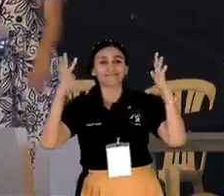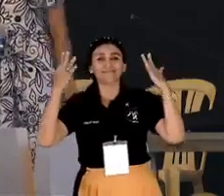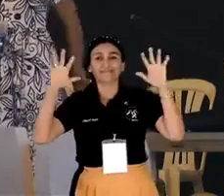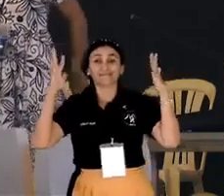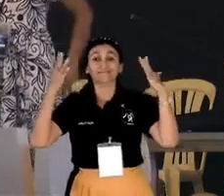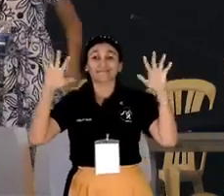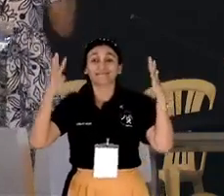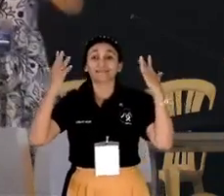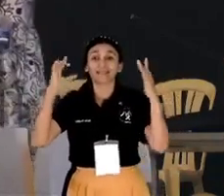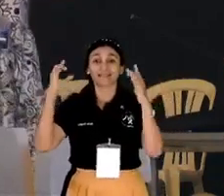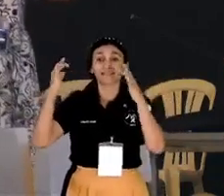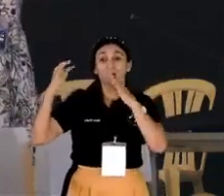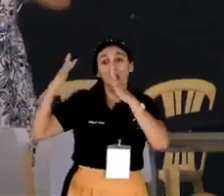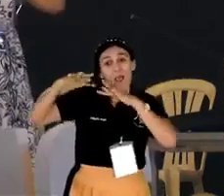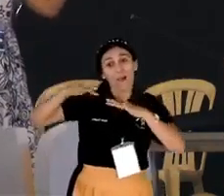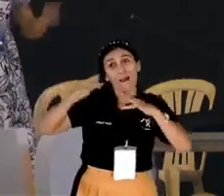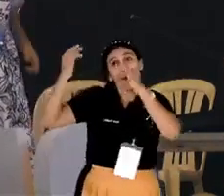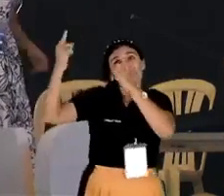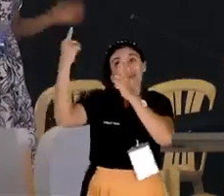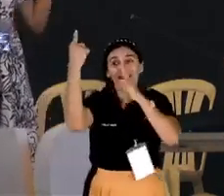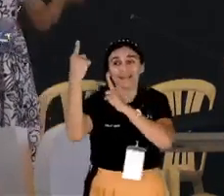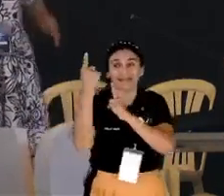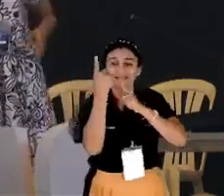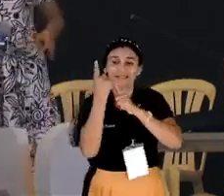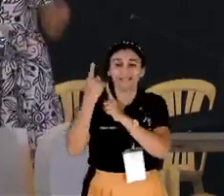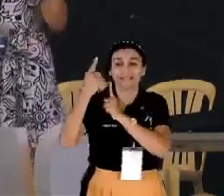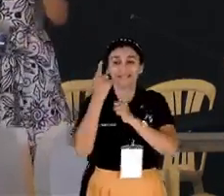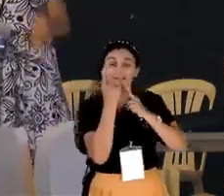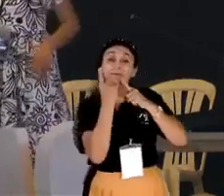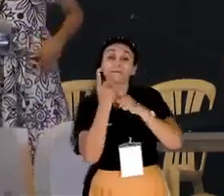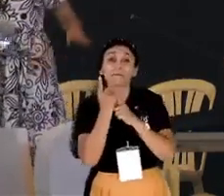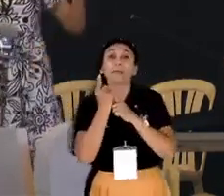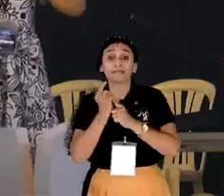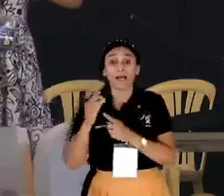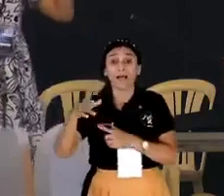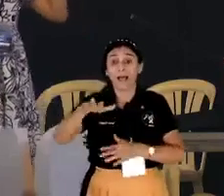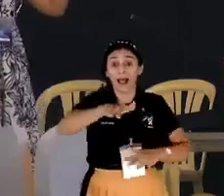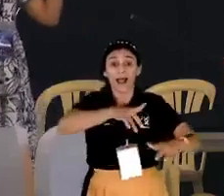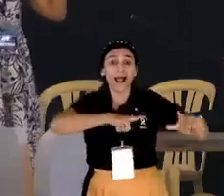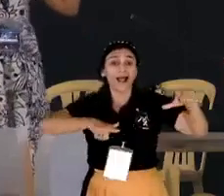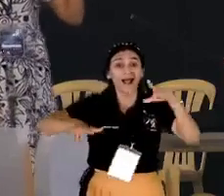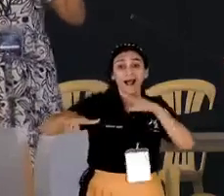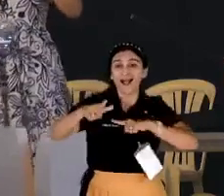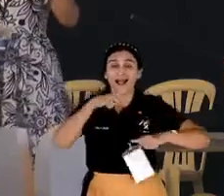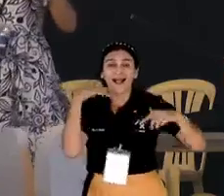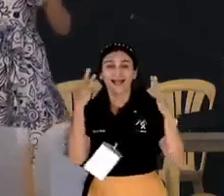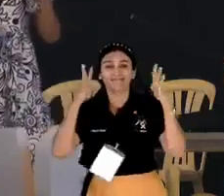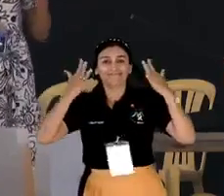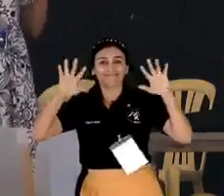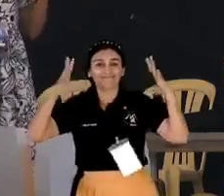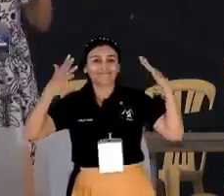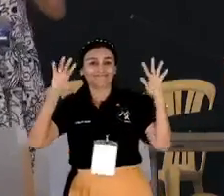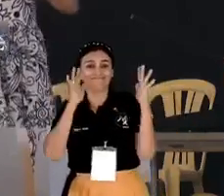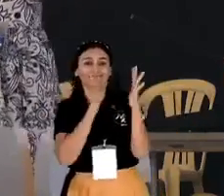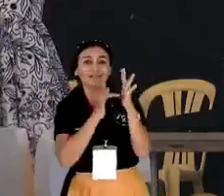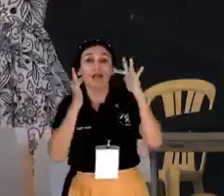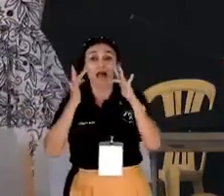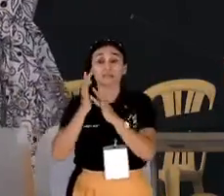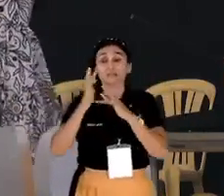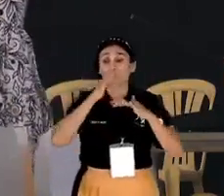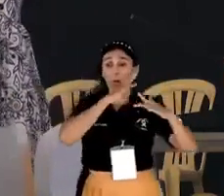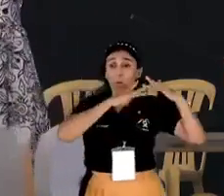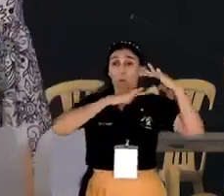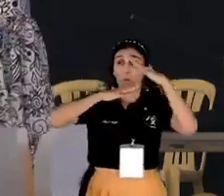fiesta, es Cristo que va otra vez. Estamos de fiesta con Jesús,